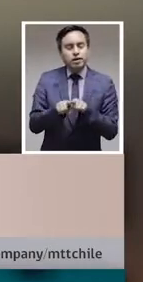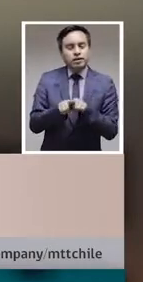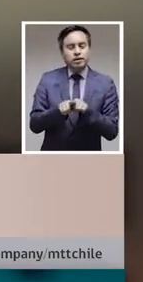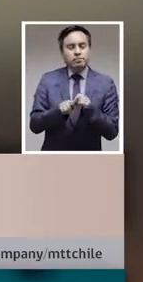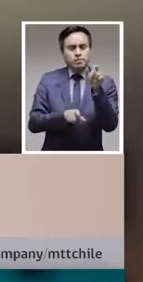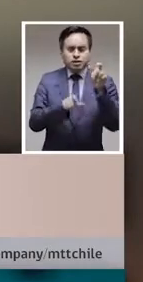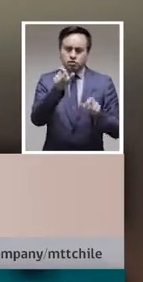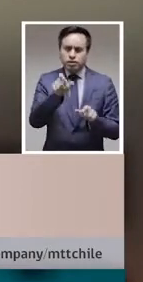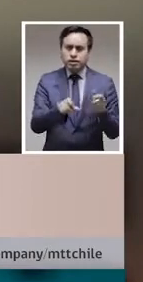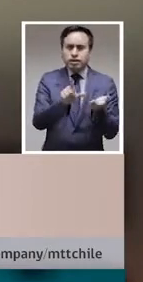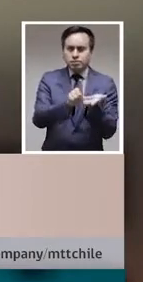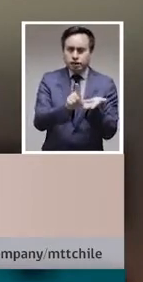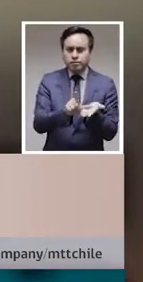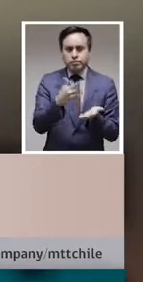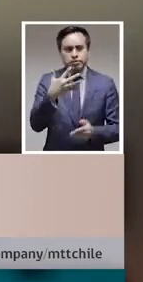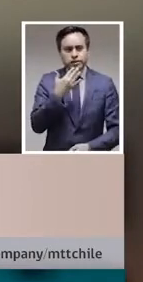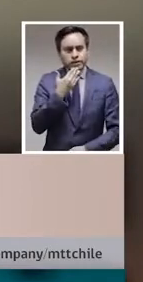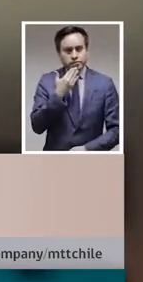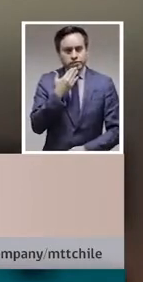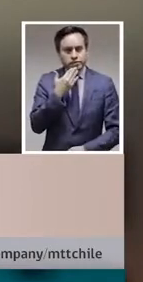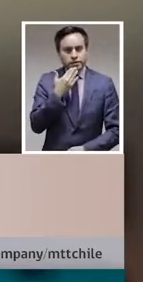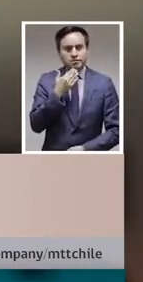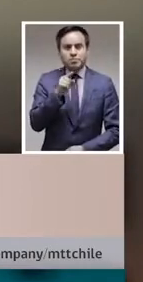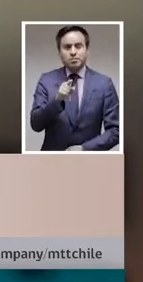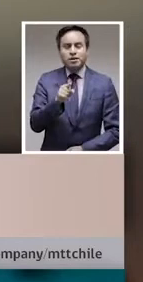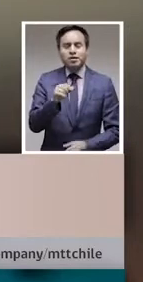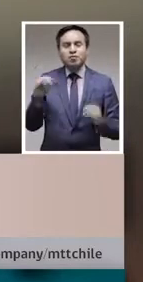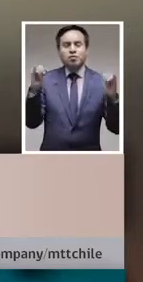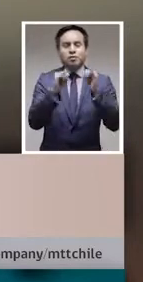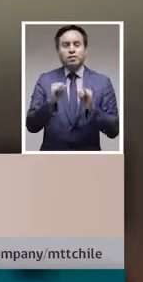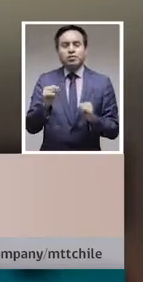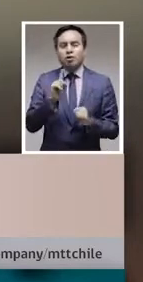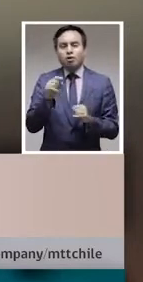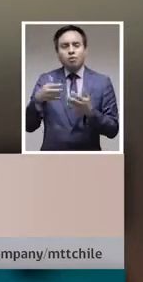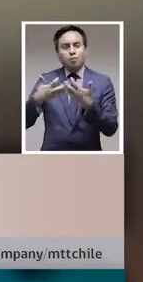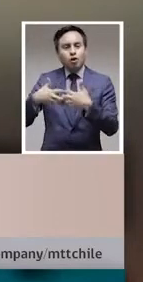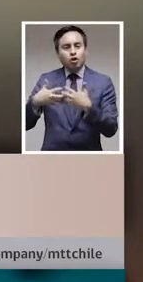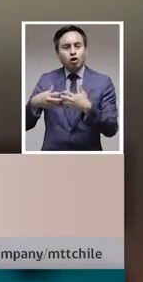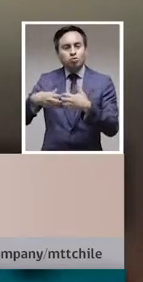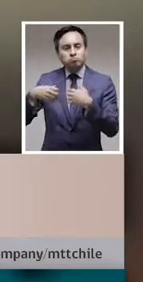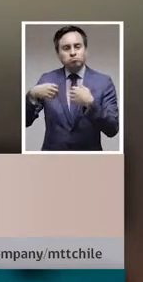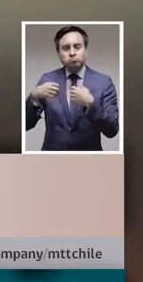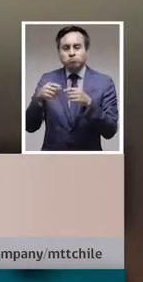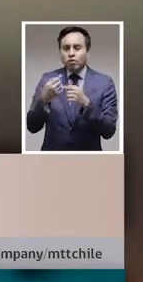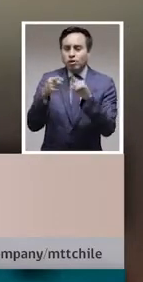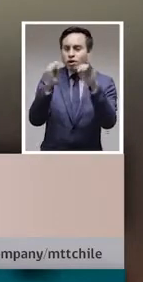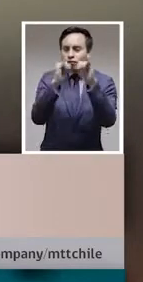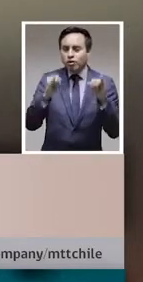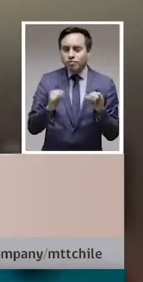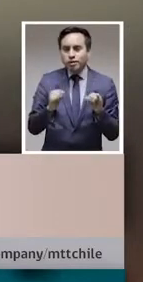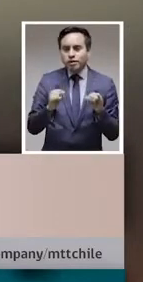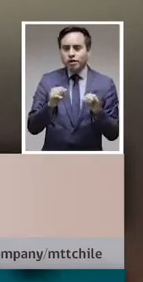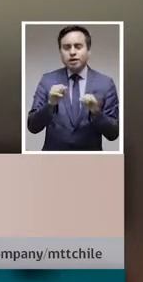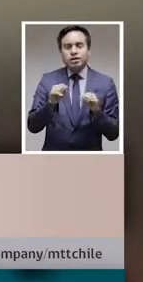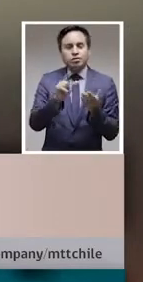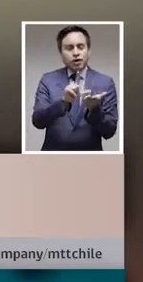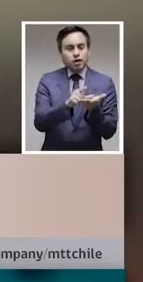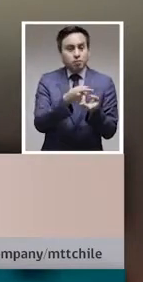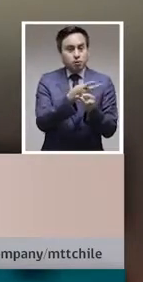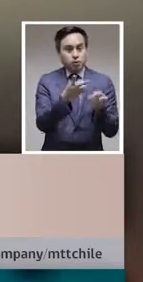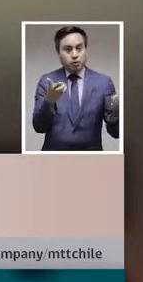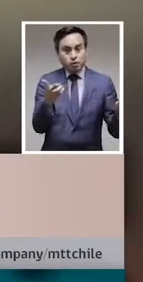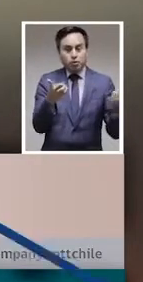las personas. Y eso significa modos no motorizados. Es para que los individuos usen el espacio